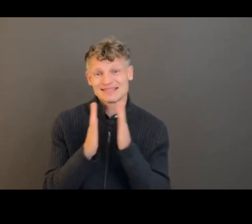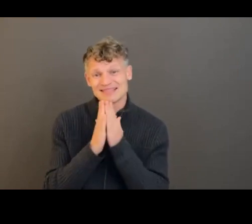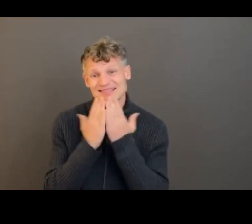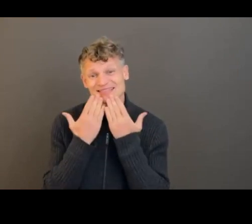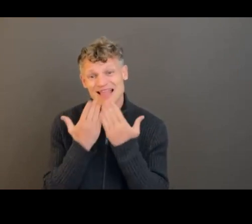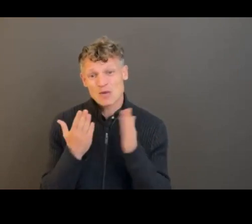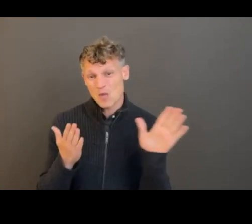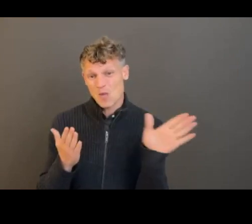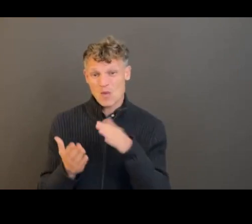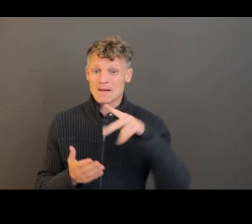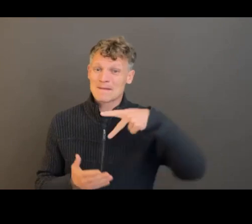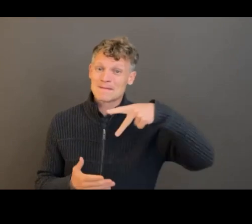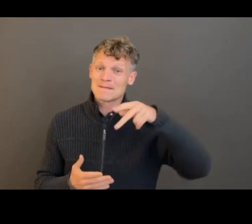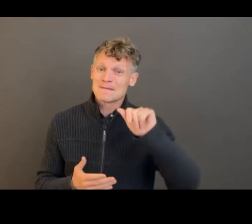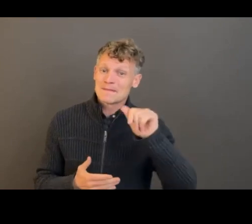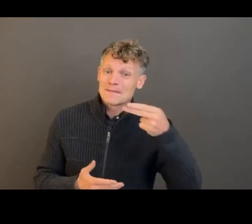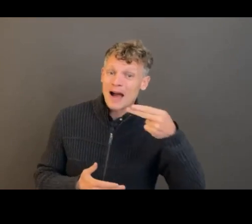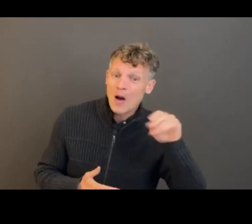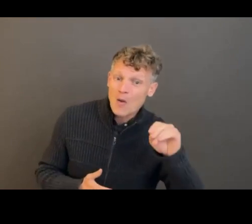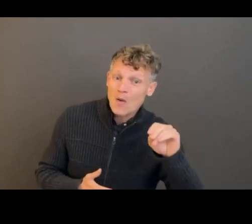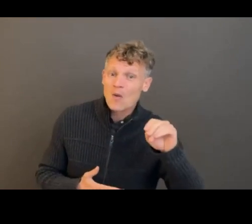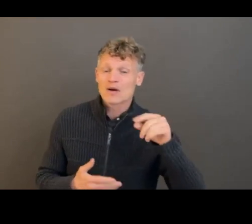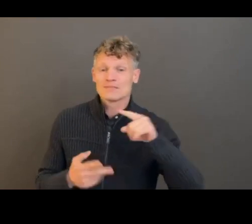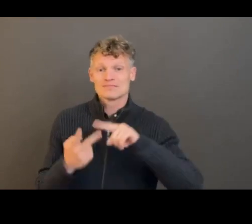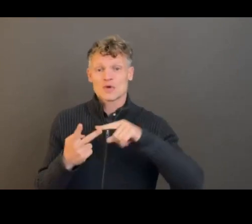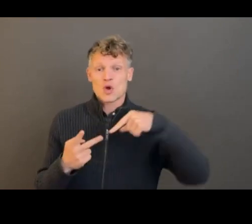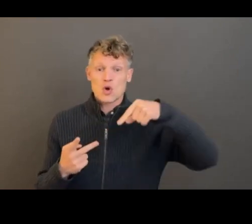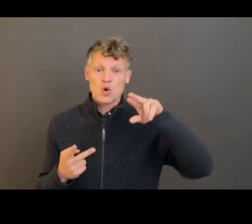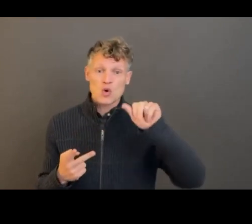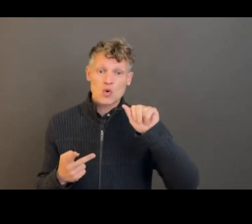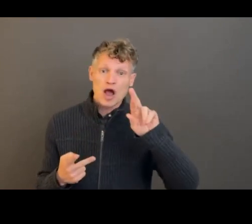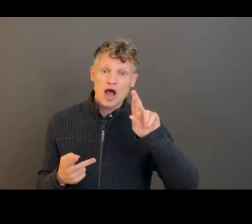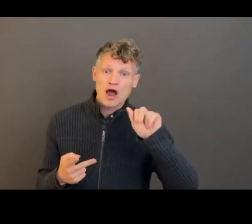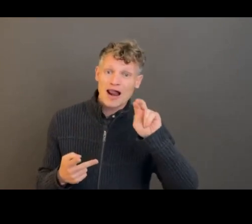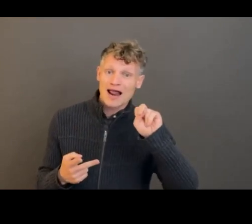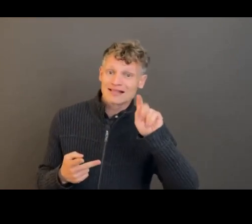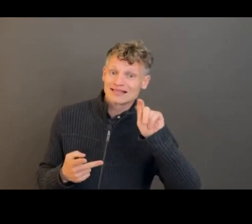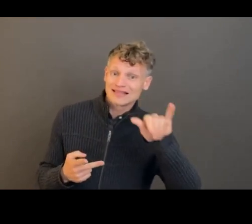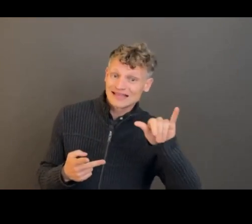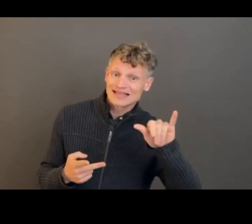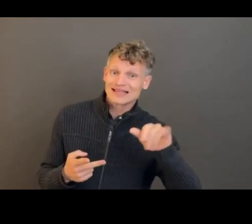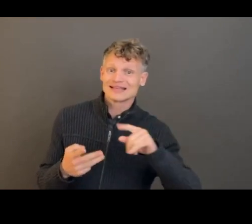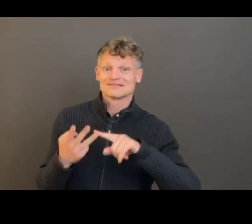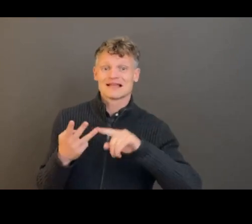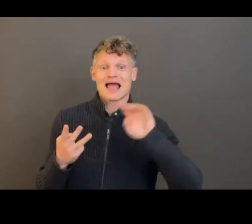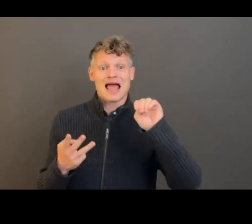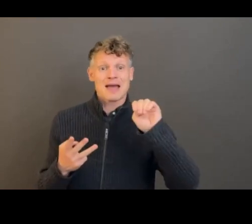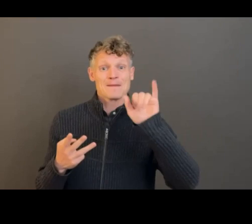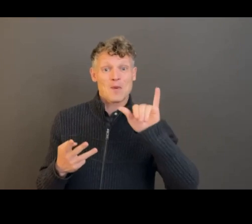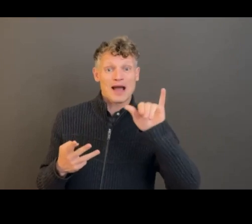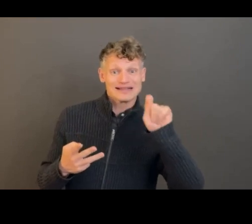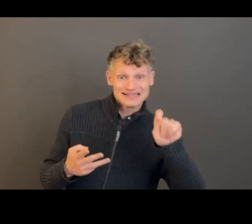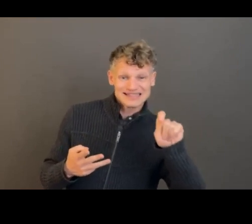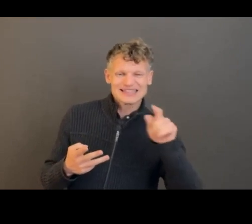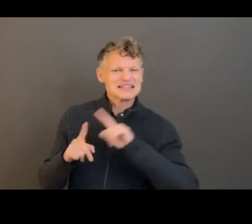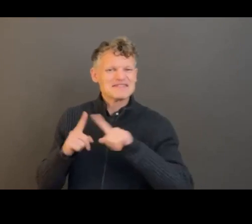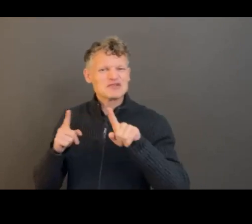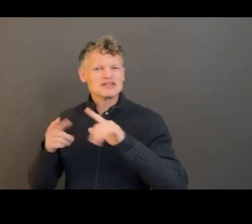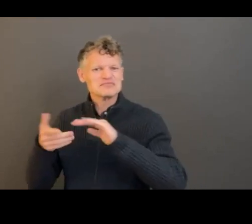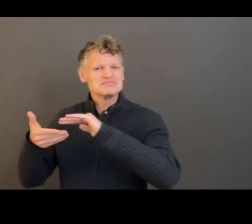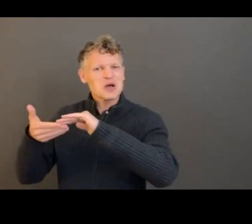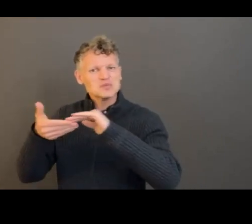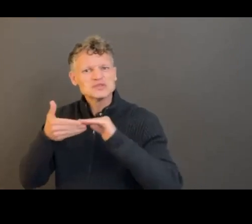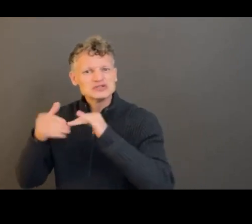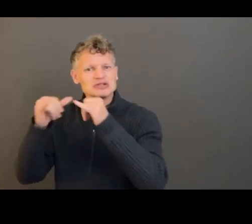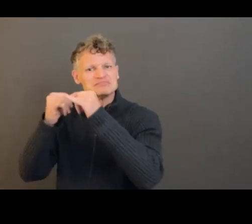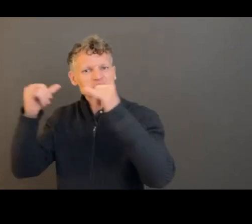la Organización Panamericana de la Salud por hacer posible este webinario. Muchísimas gracias a todos ustedes por haber asistido el día de hoy y por